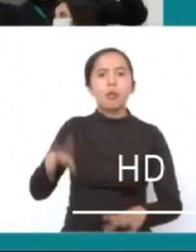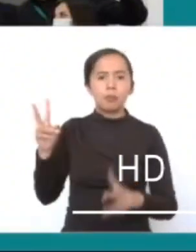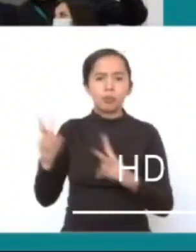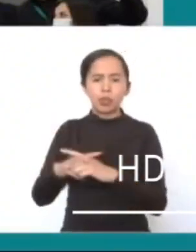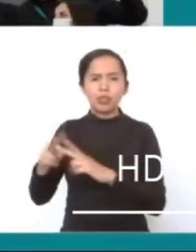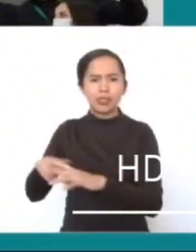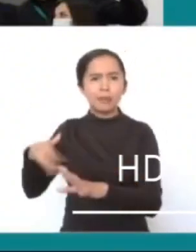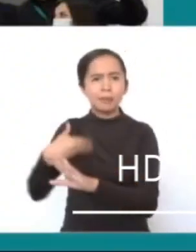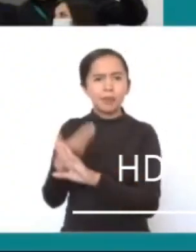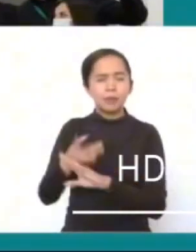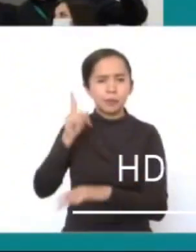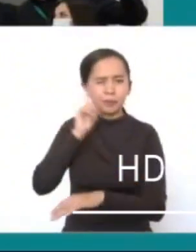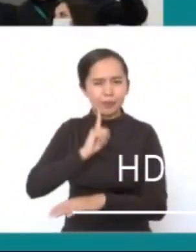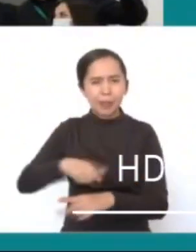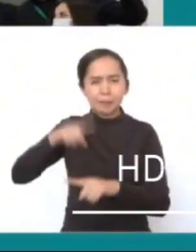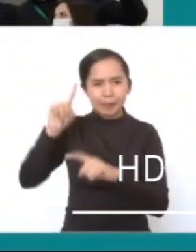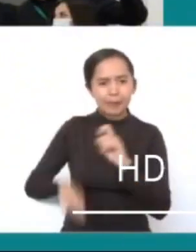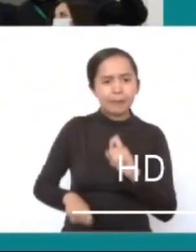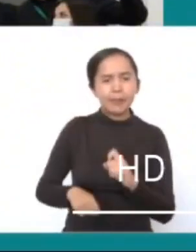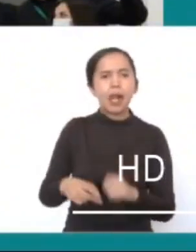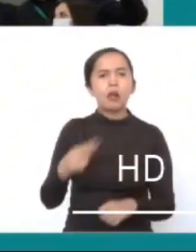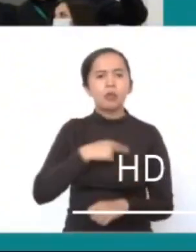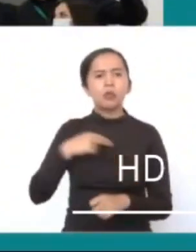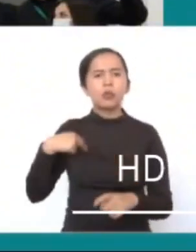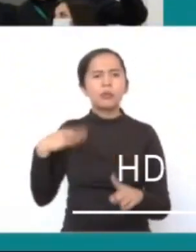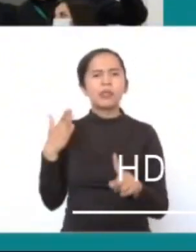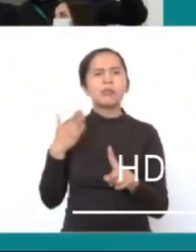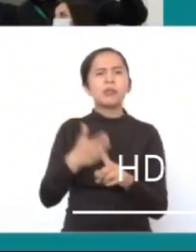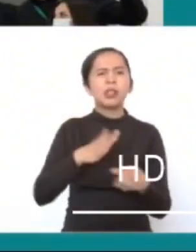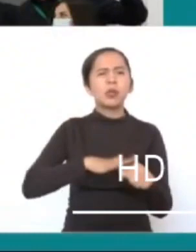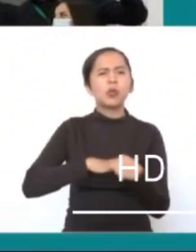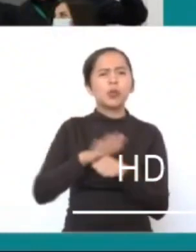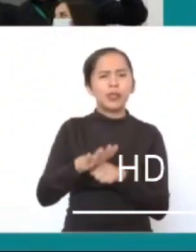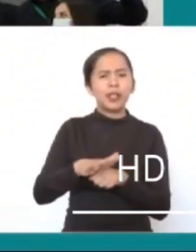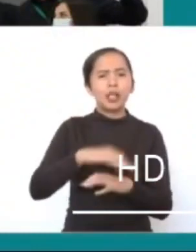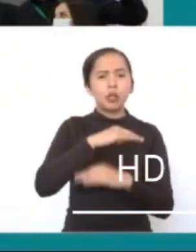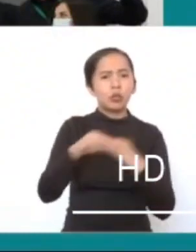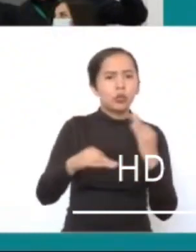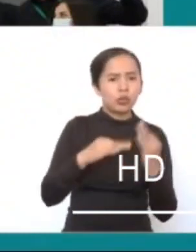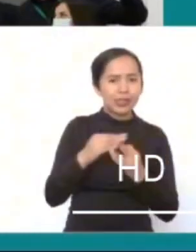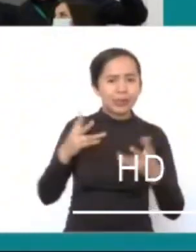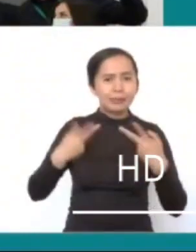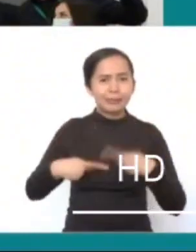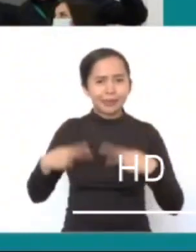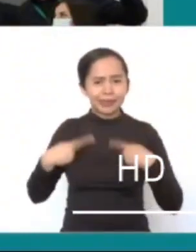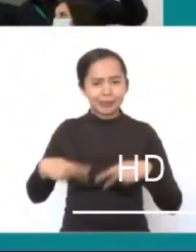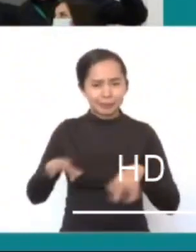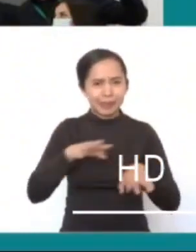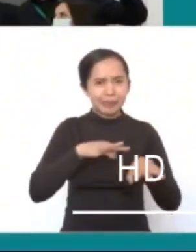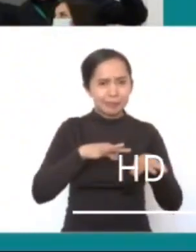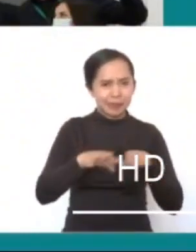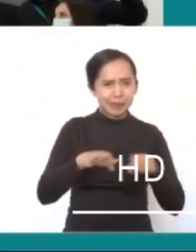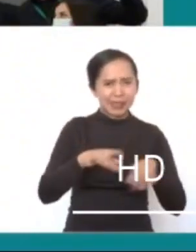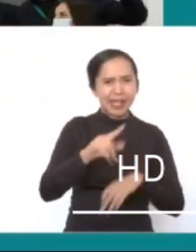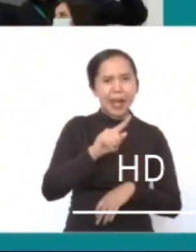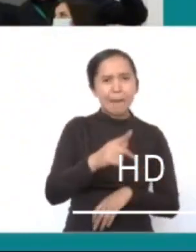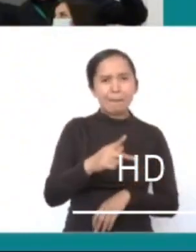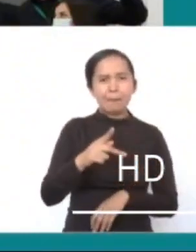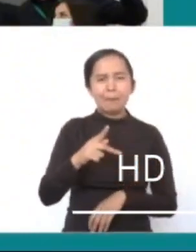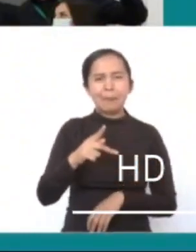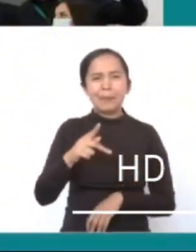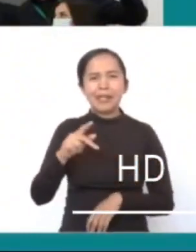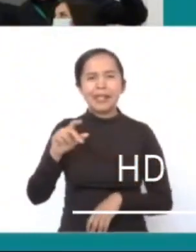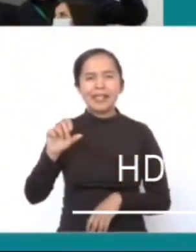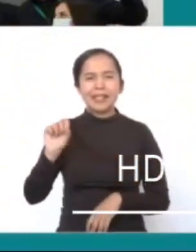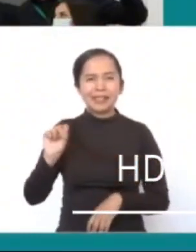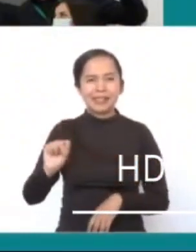mujeres y las niñas. La intención es que todas y cada una de las personas trabajadoras del Poder Judicial de la Ciudad de